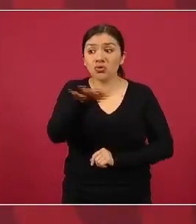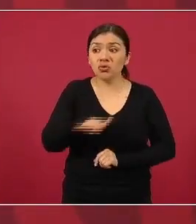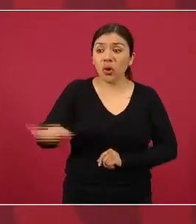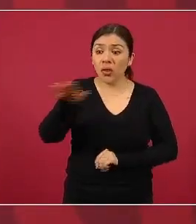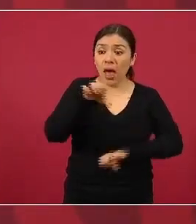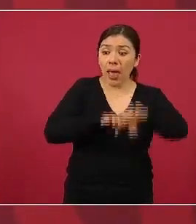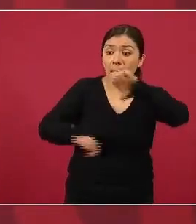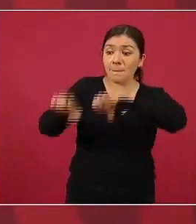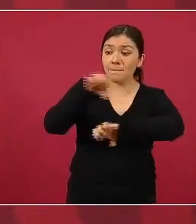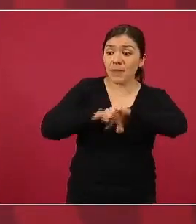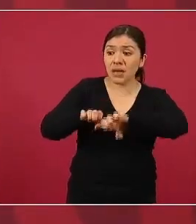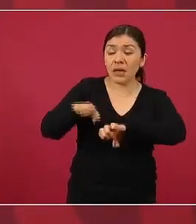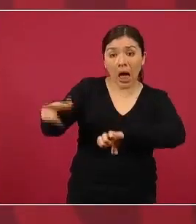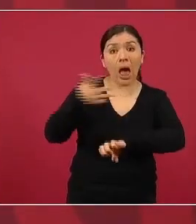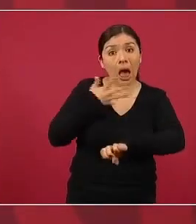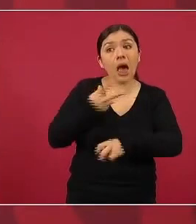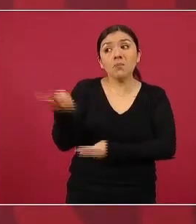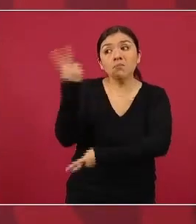producen energía eléctrica